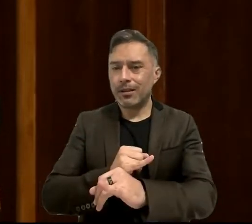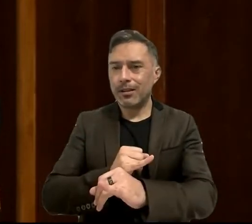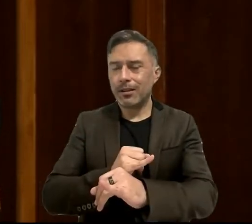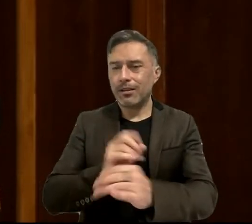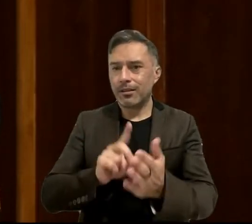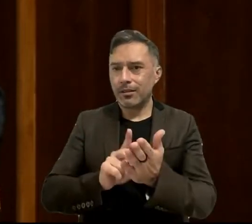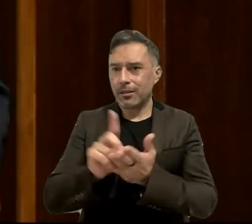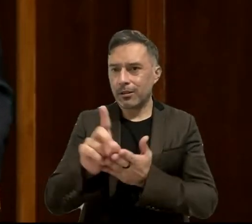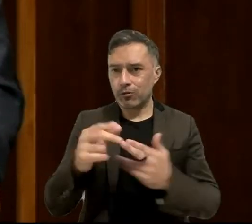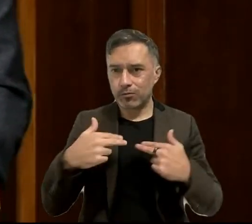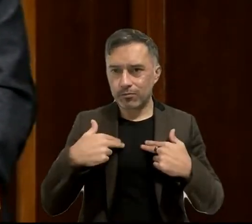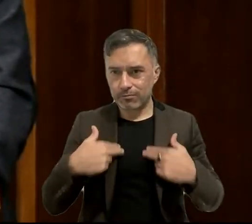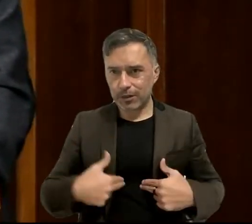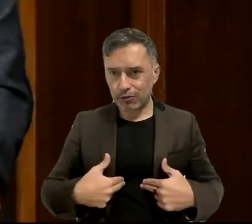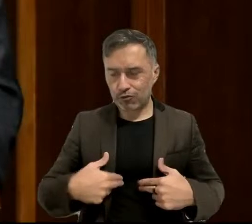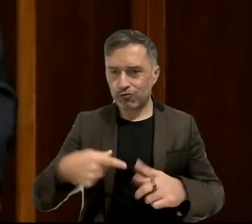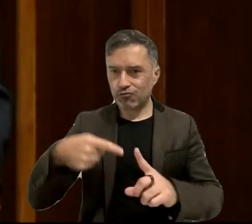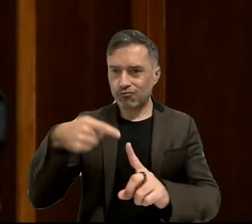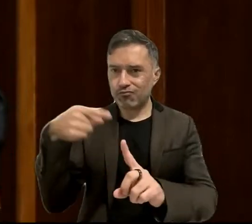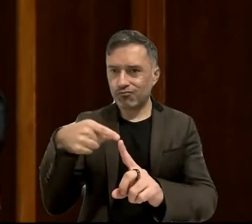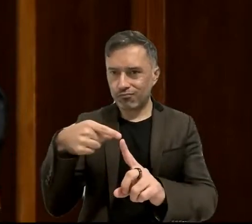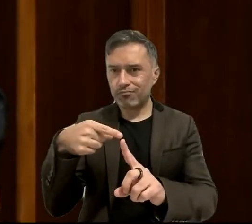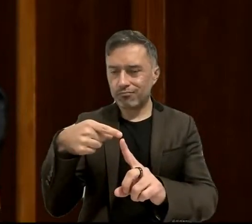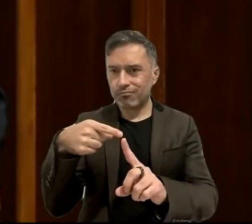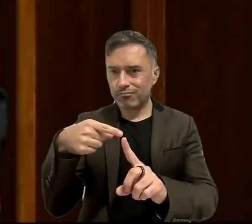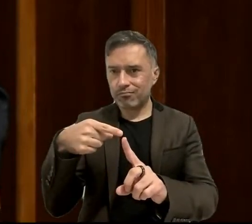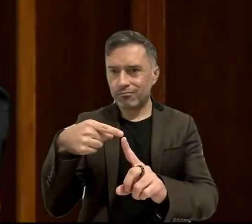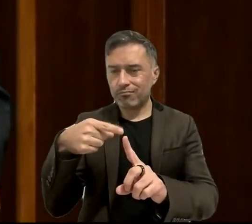Humanos, 10 de